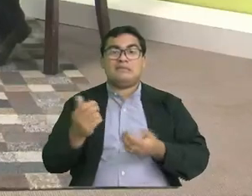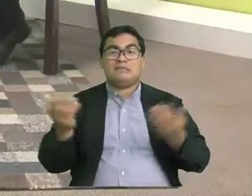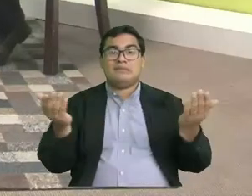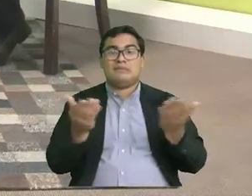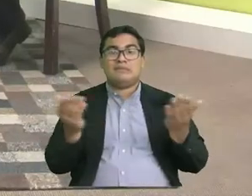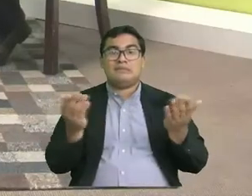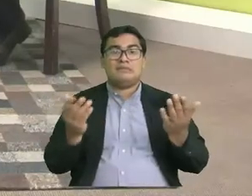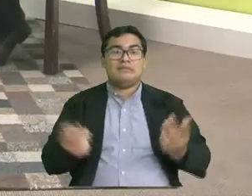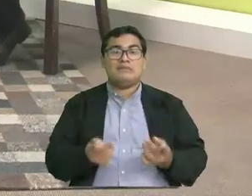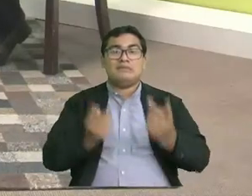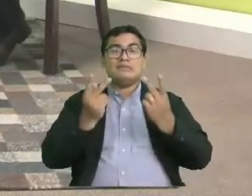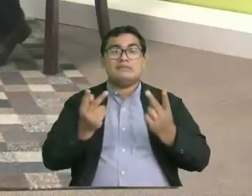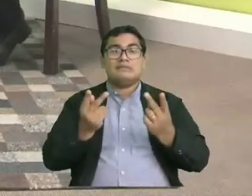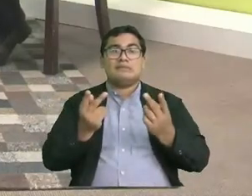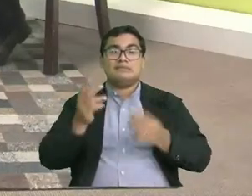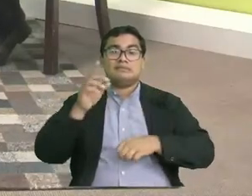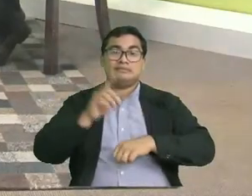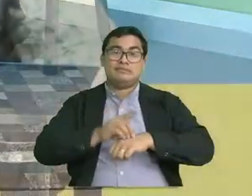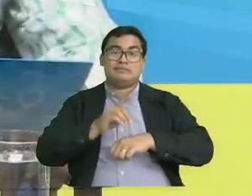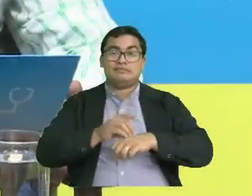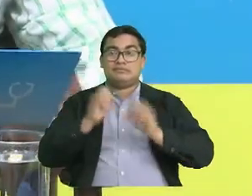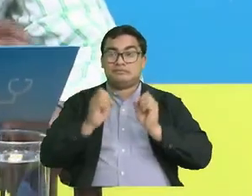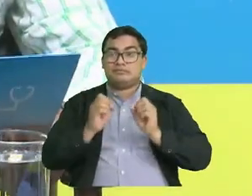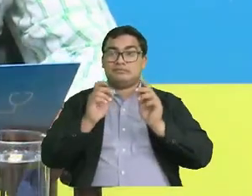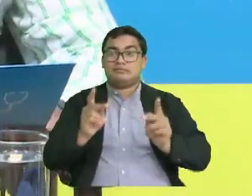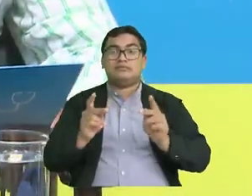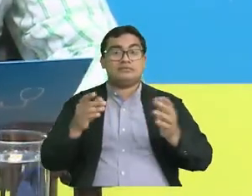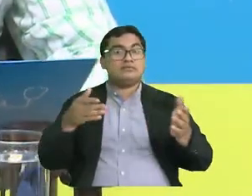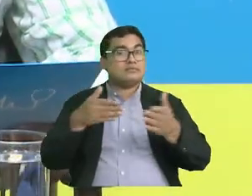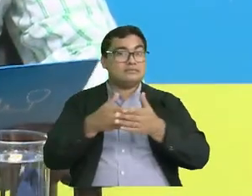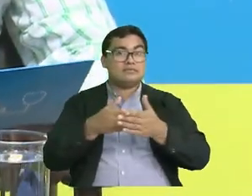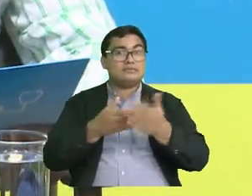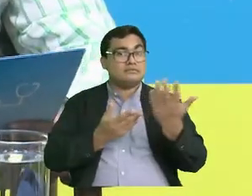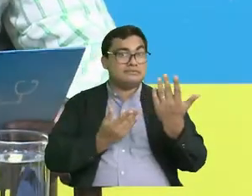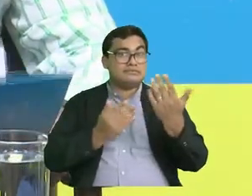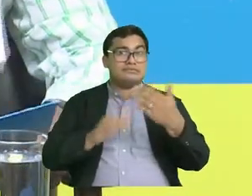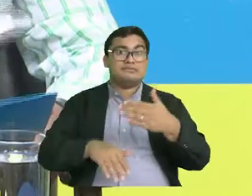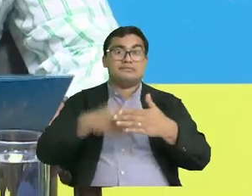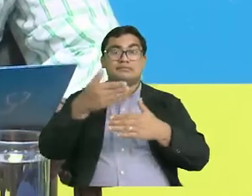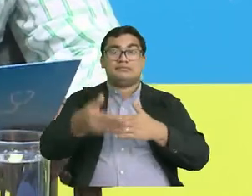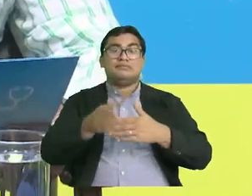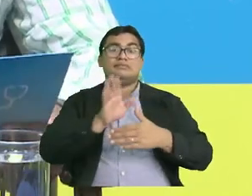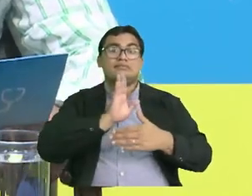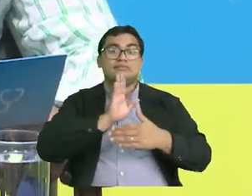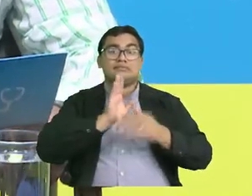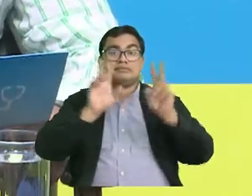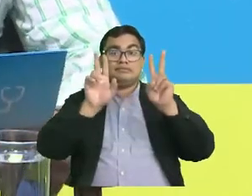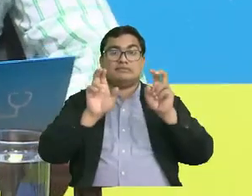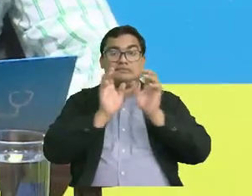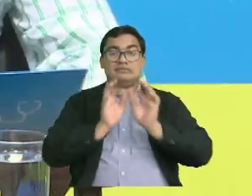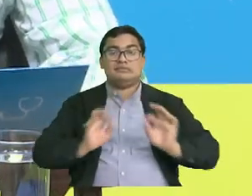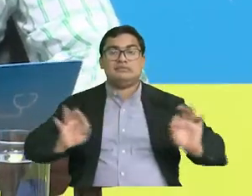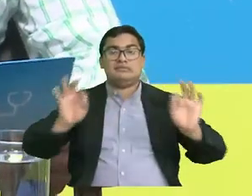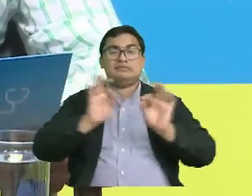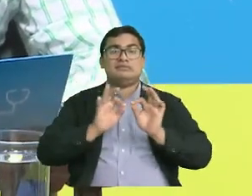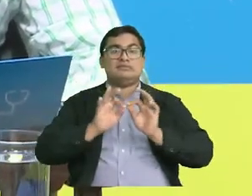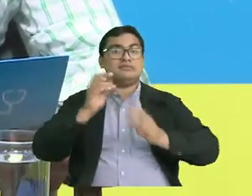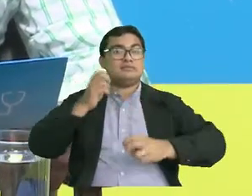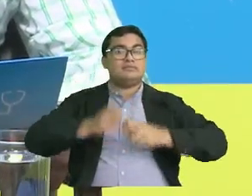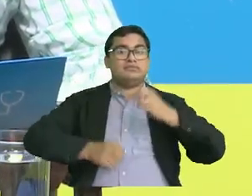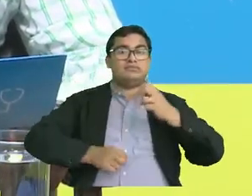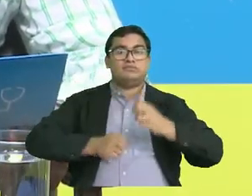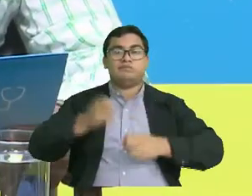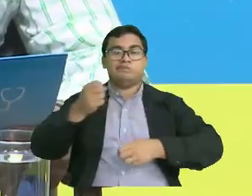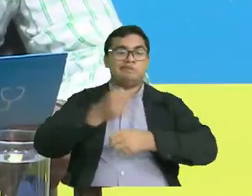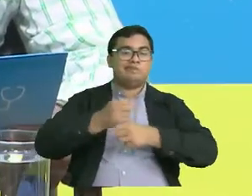mejorar sobrevida. Ok, doctor, vamos a hacer una pausa. Cuando regresemos vamos a seguir hablando más de este interesante tema: trastorno